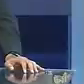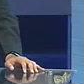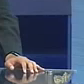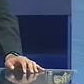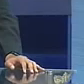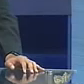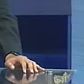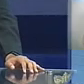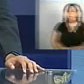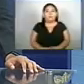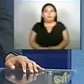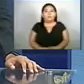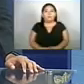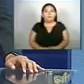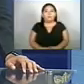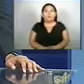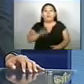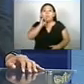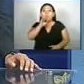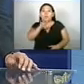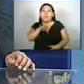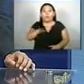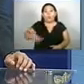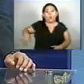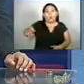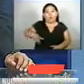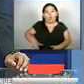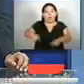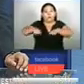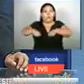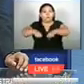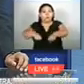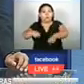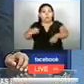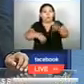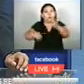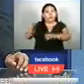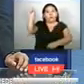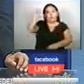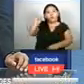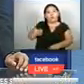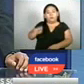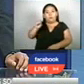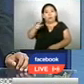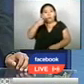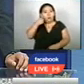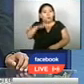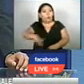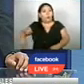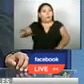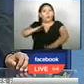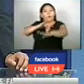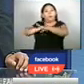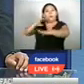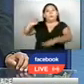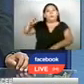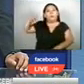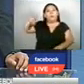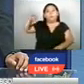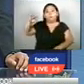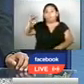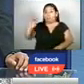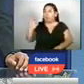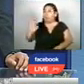Y ahora contarles que Super Selectos inauguró una nueva sucursal en San Juan Opico, La Libertad, lo que conlleva a la generación de